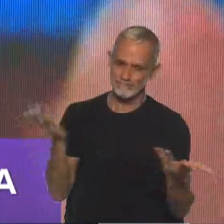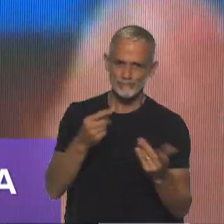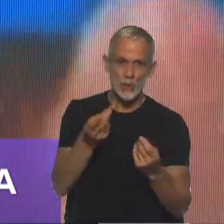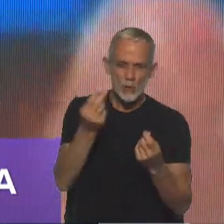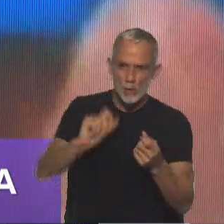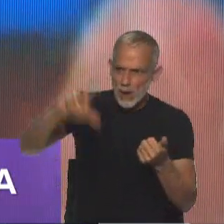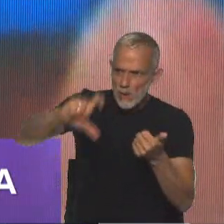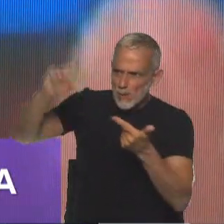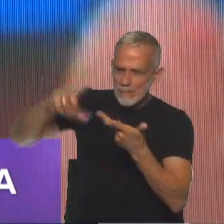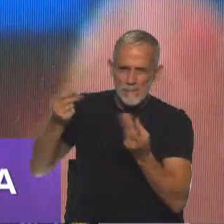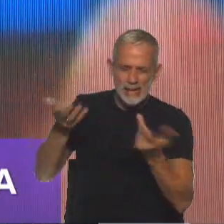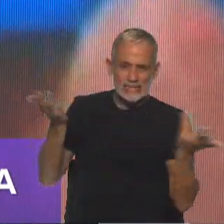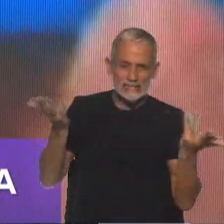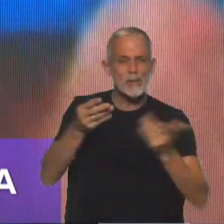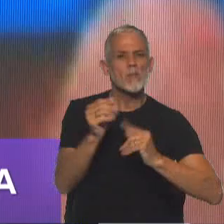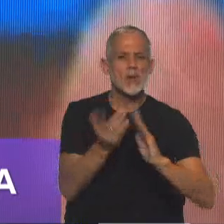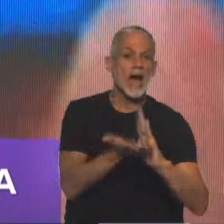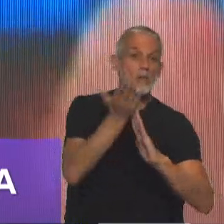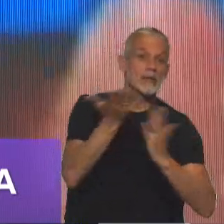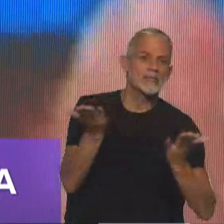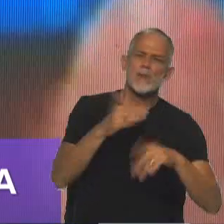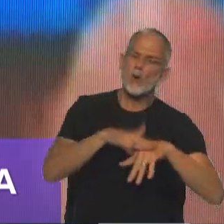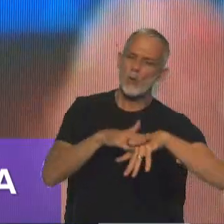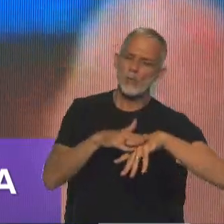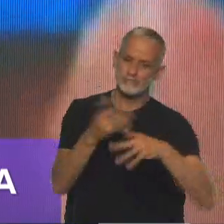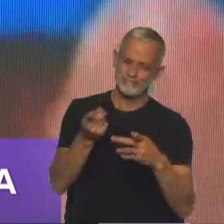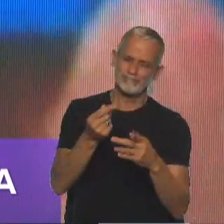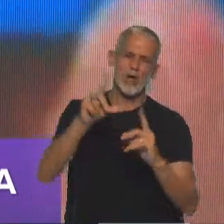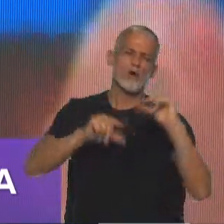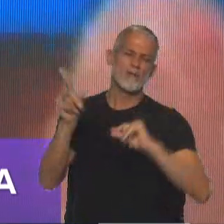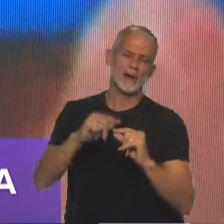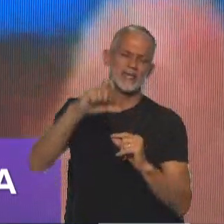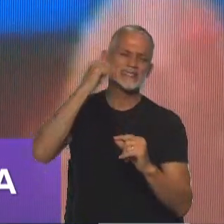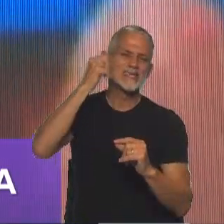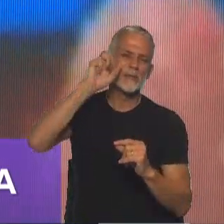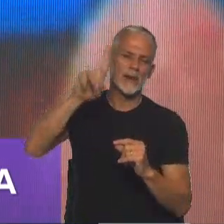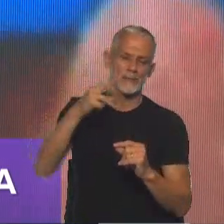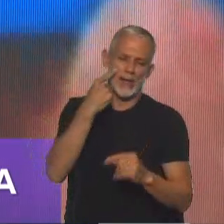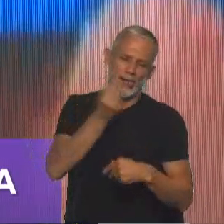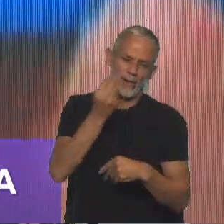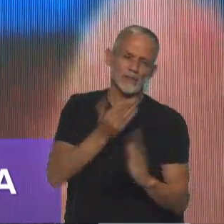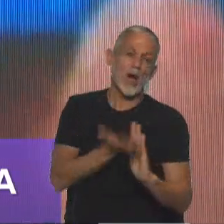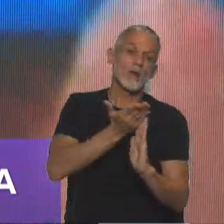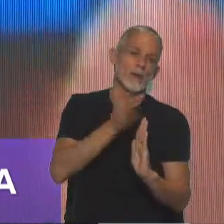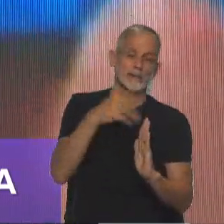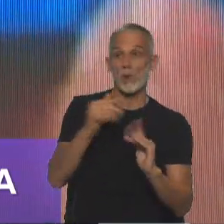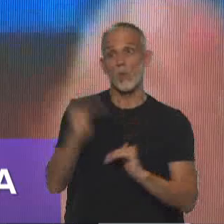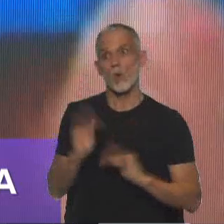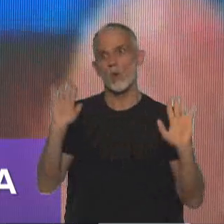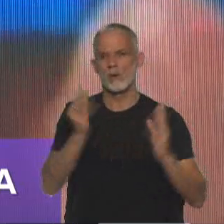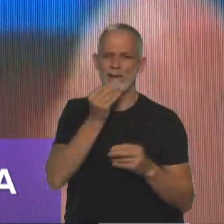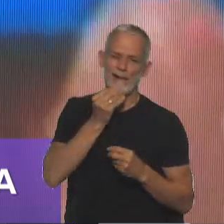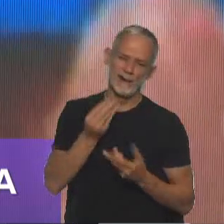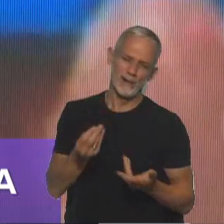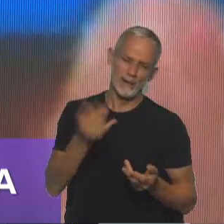sí y en este caso pueden aumentar a raíz del Cyber Monday porque se hacen los vivos y te quieren meter un descuento que